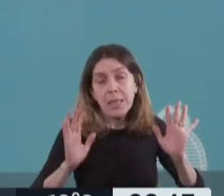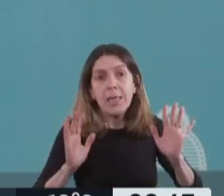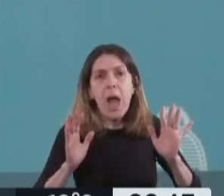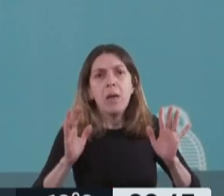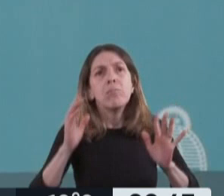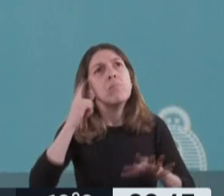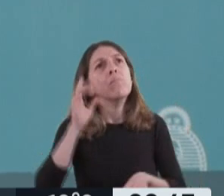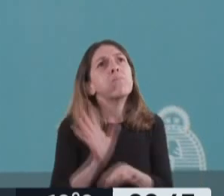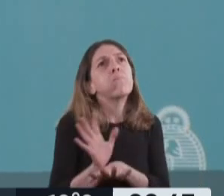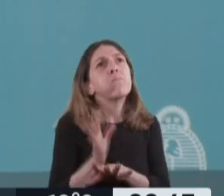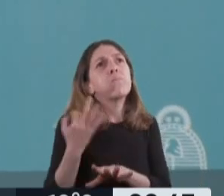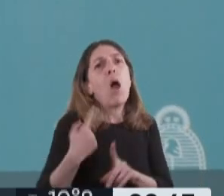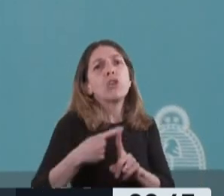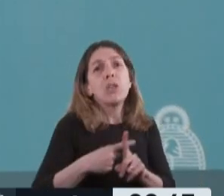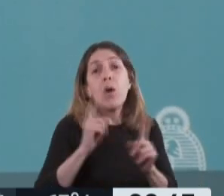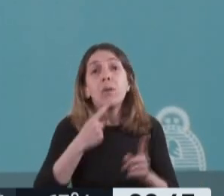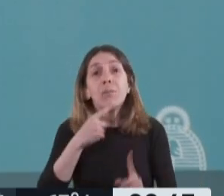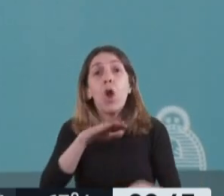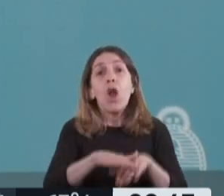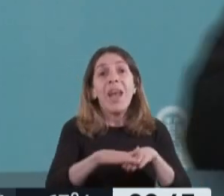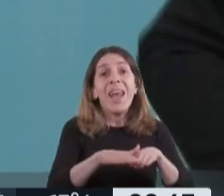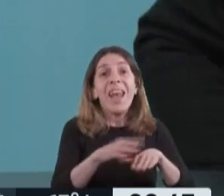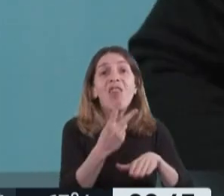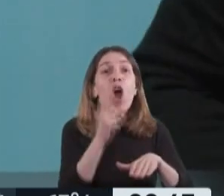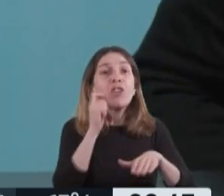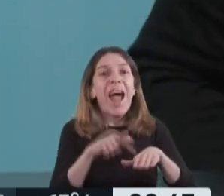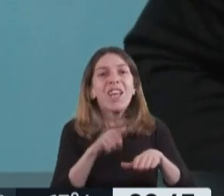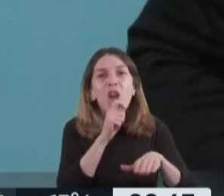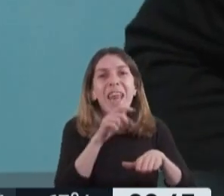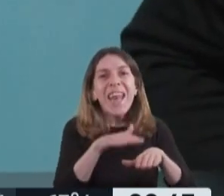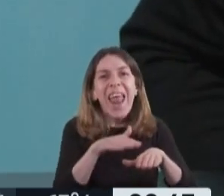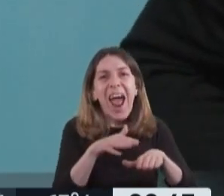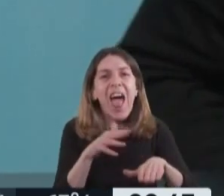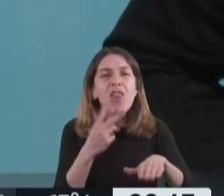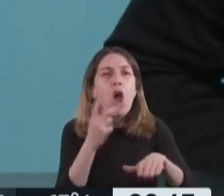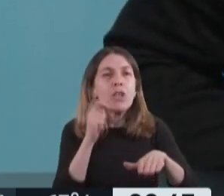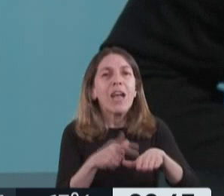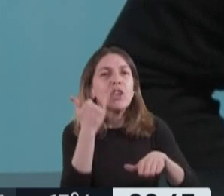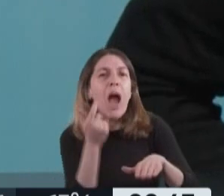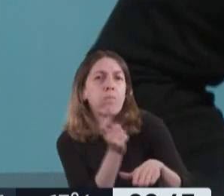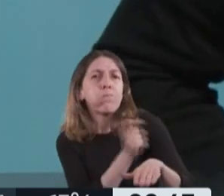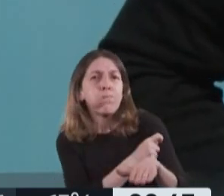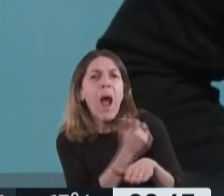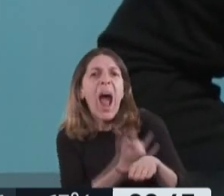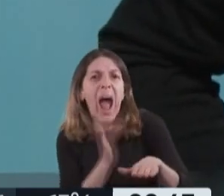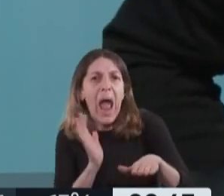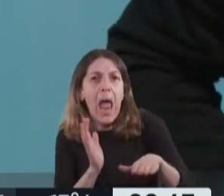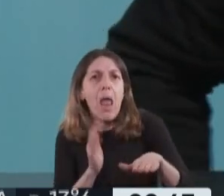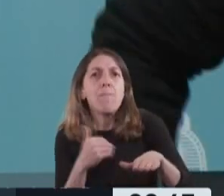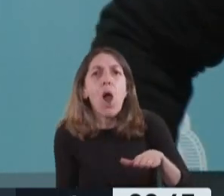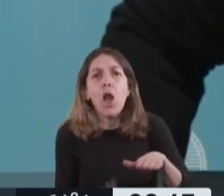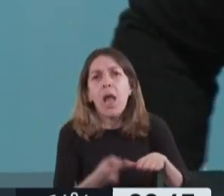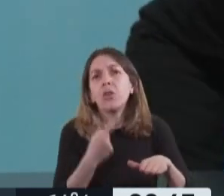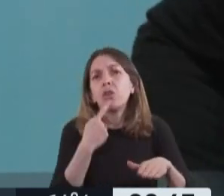inmensa mayoría de los contactos de esta niña de dos años estaban vacunadas por lo tanto la posibilidad de